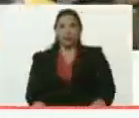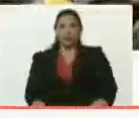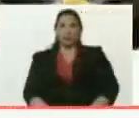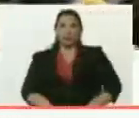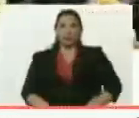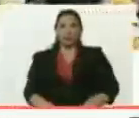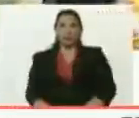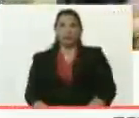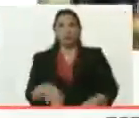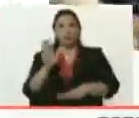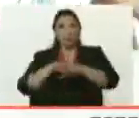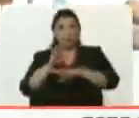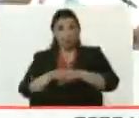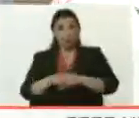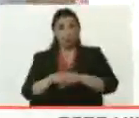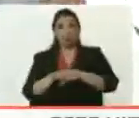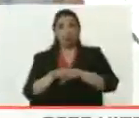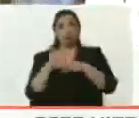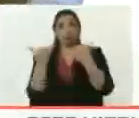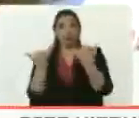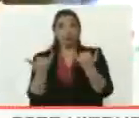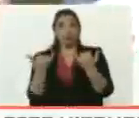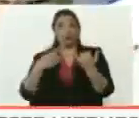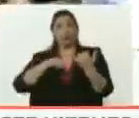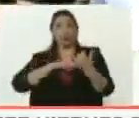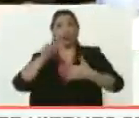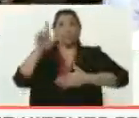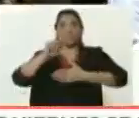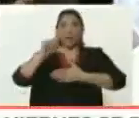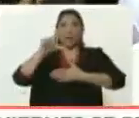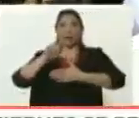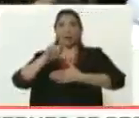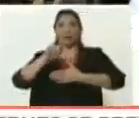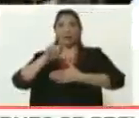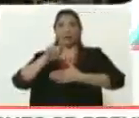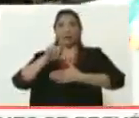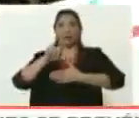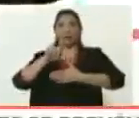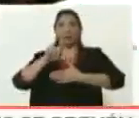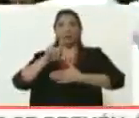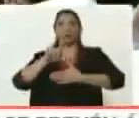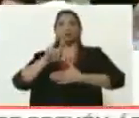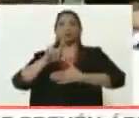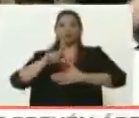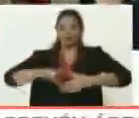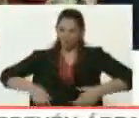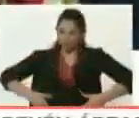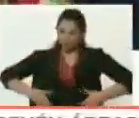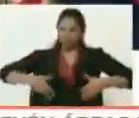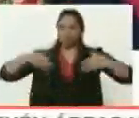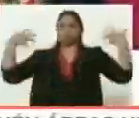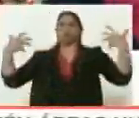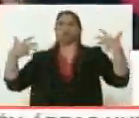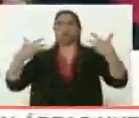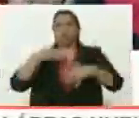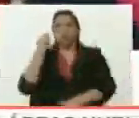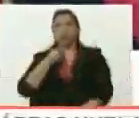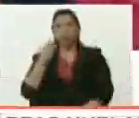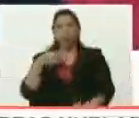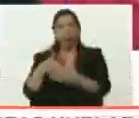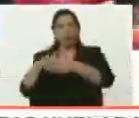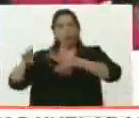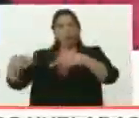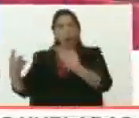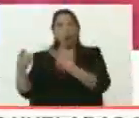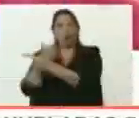Es lo que está pasando en nuestra América Latina. Se levanta la juventud antineoliberal. Si hay